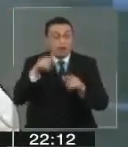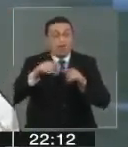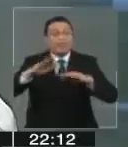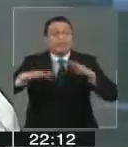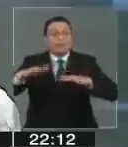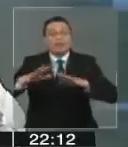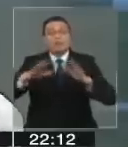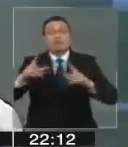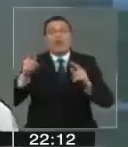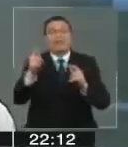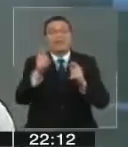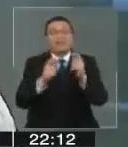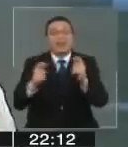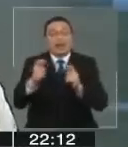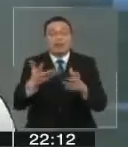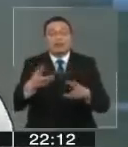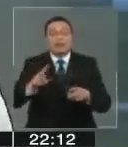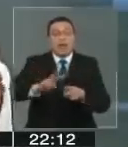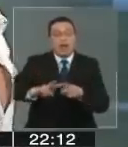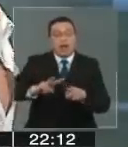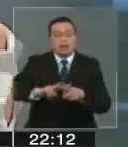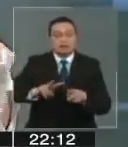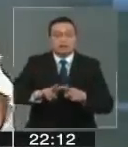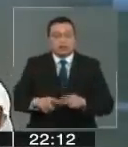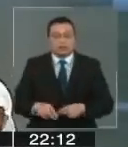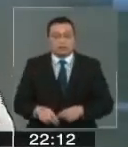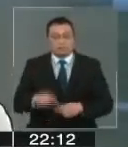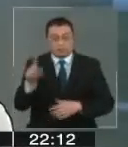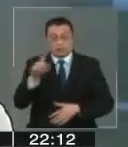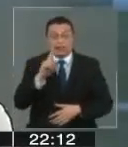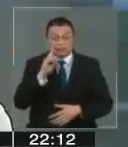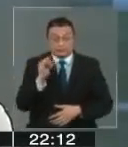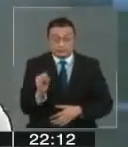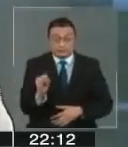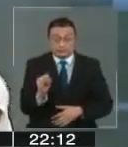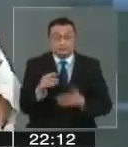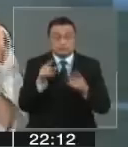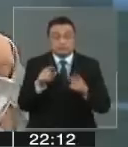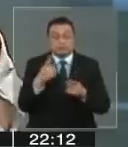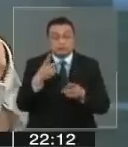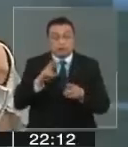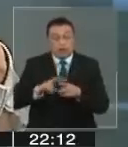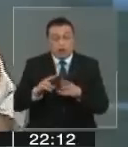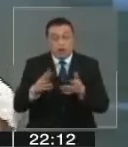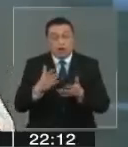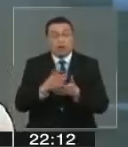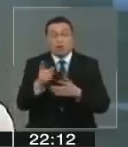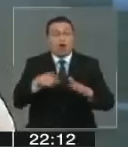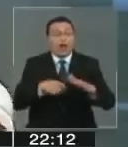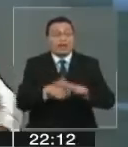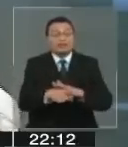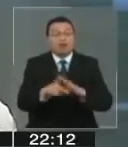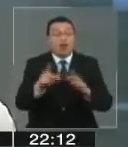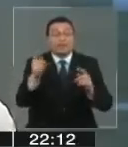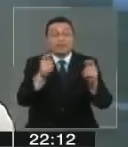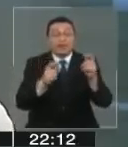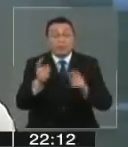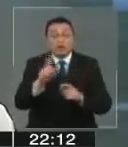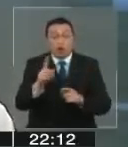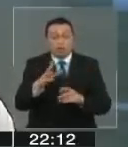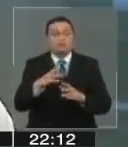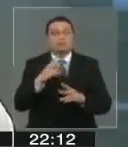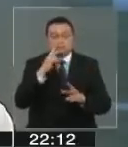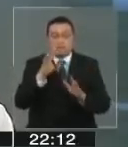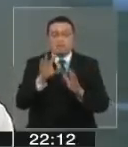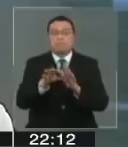depende mucho de la terapia, lo que tú vas a hacer. Sí ocurre que cuando los niños no han tenido acceso a terapia, se nota muchísimo.